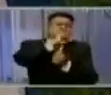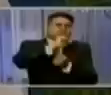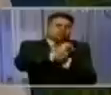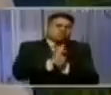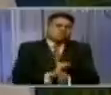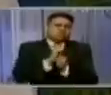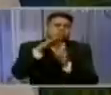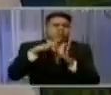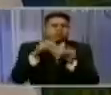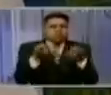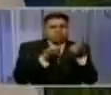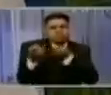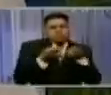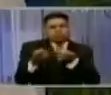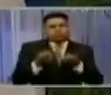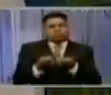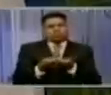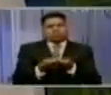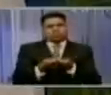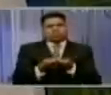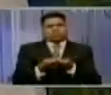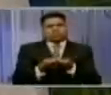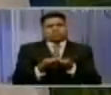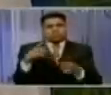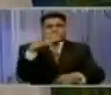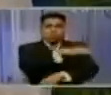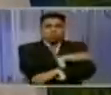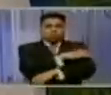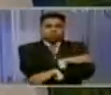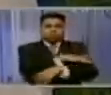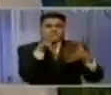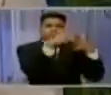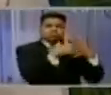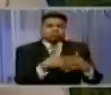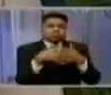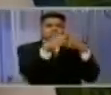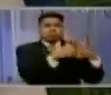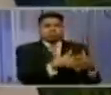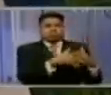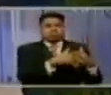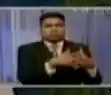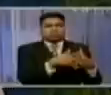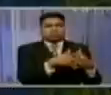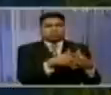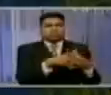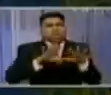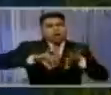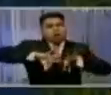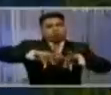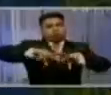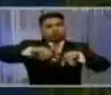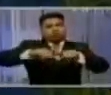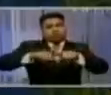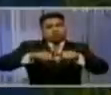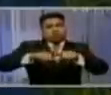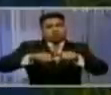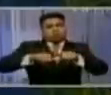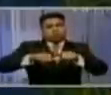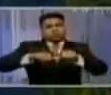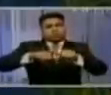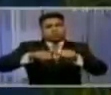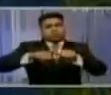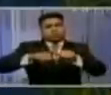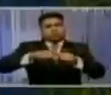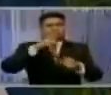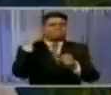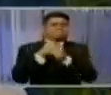dominación de la burguesía, de la oligarquía, a la corrupción, a la explotación, a